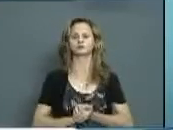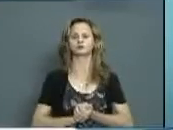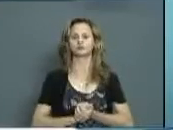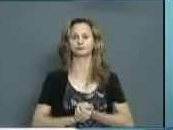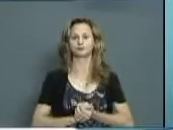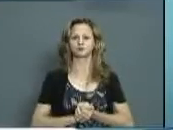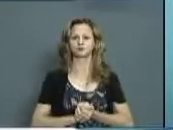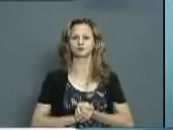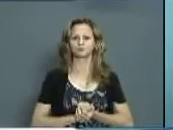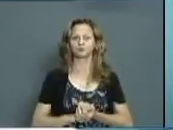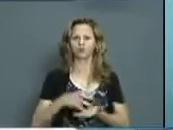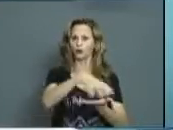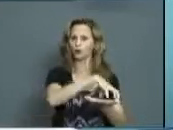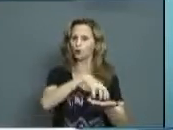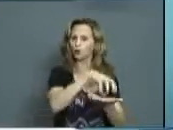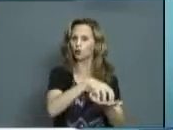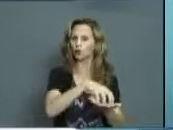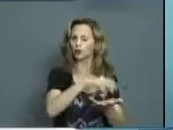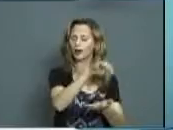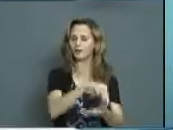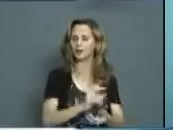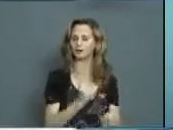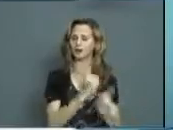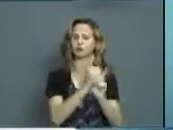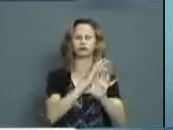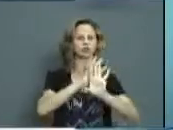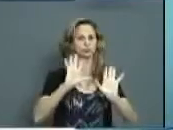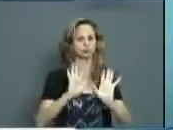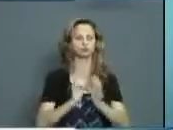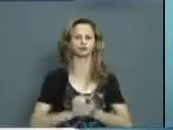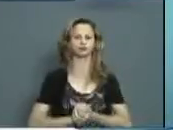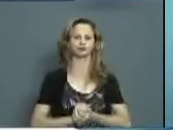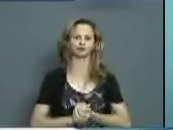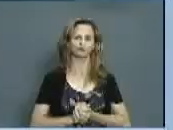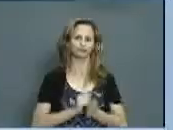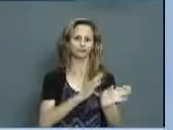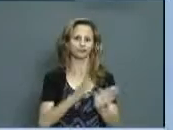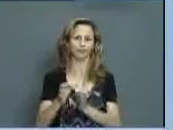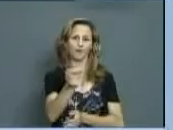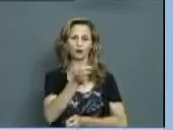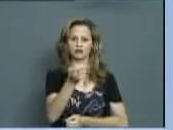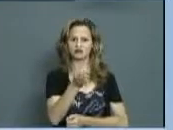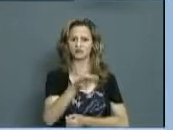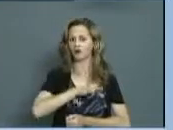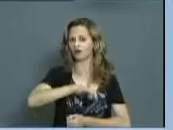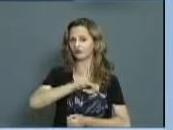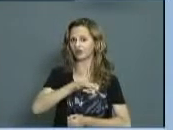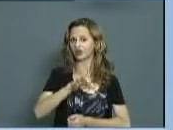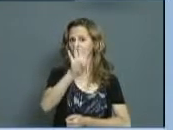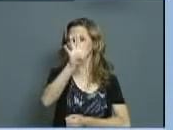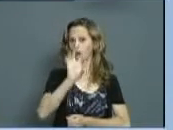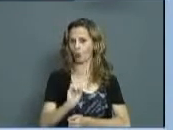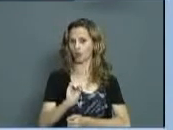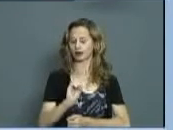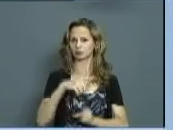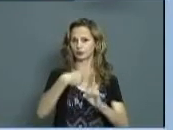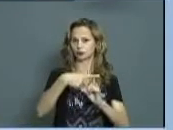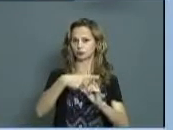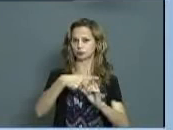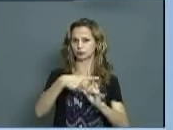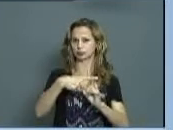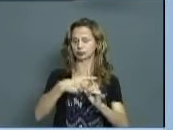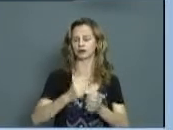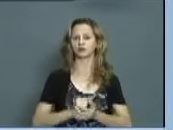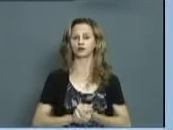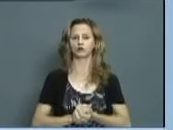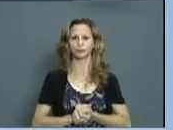Fajardo Rivero, todos son casos contactos de confirmados. Continuamos, siguiente imagen. Municipio de Rafael Freire, 40 positivos. Área de salud, Mario